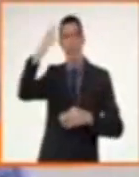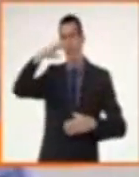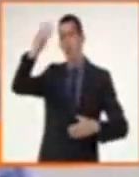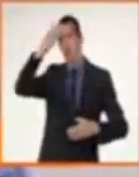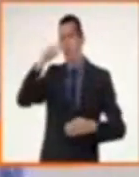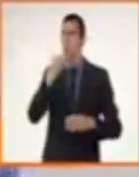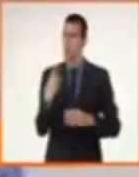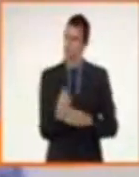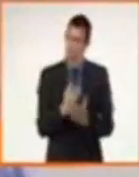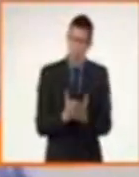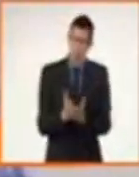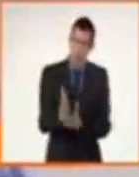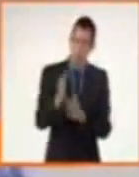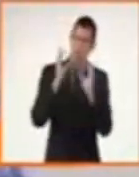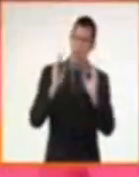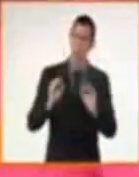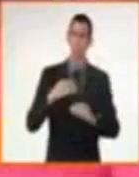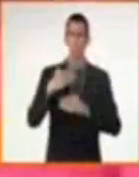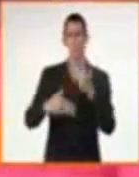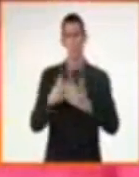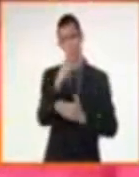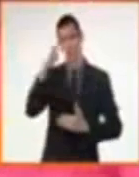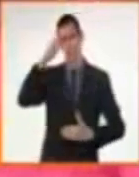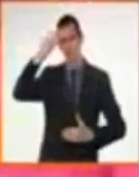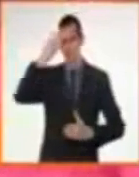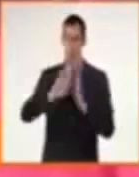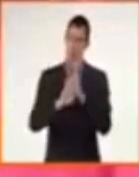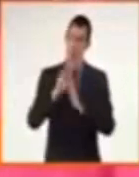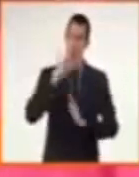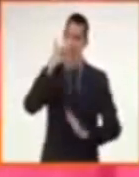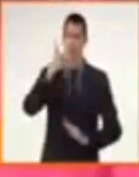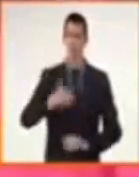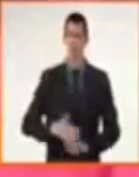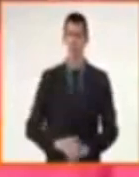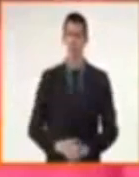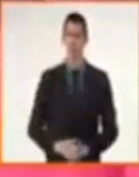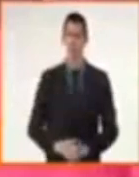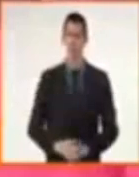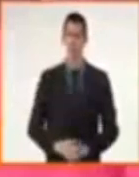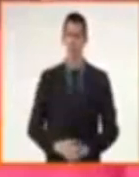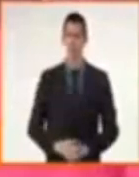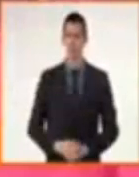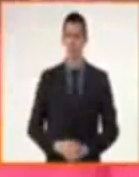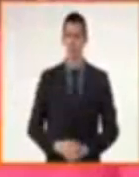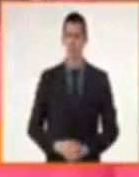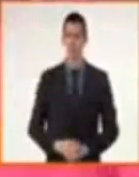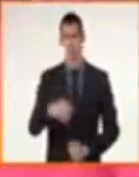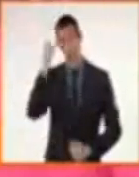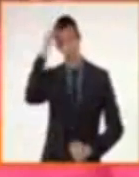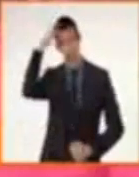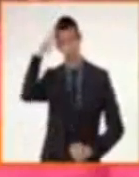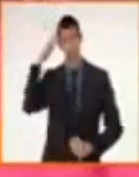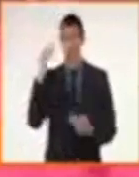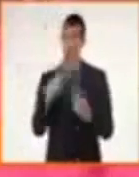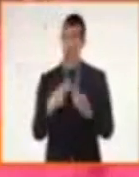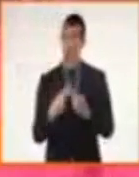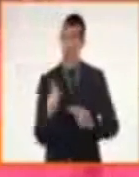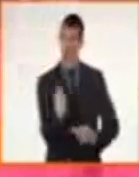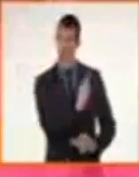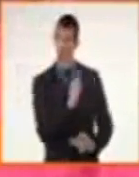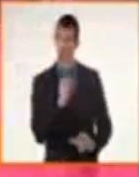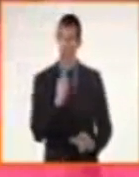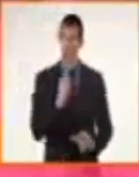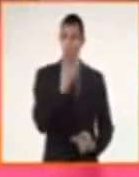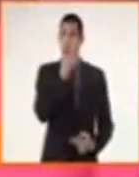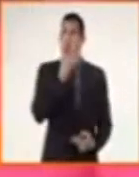a nuestro proceso revolucionario. Fidel depositó en nosotros una inmensa confianza cuando decía que la